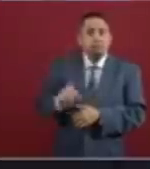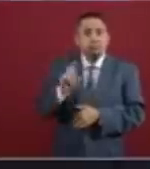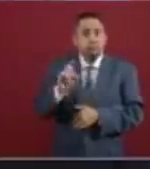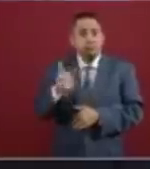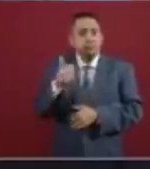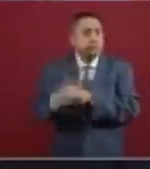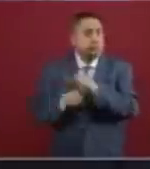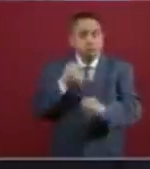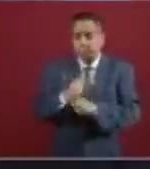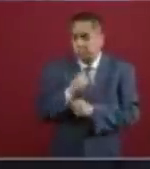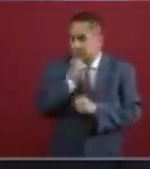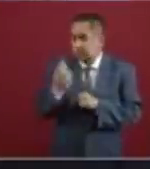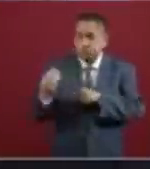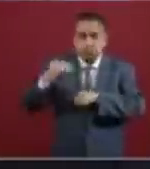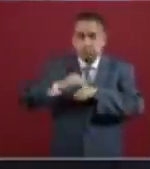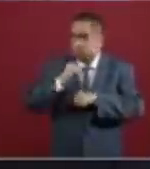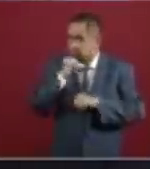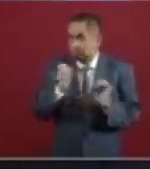años